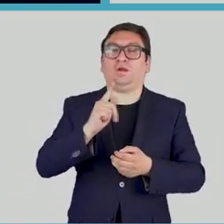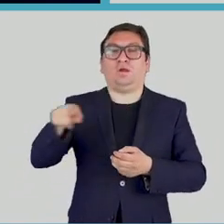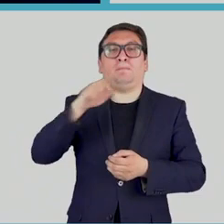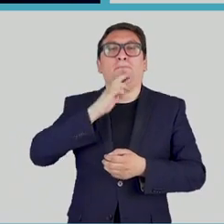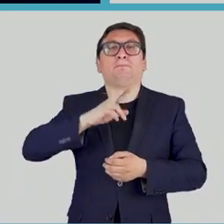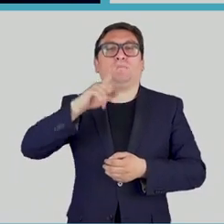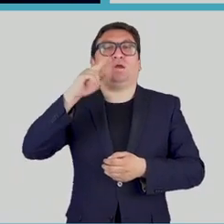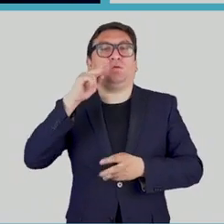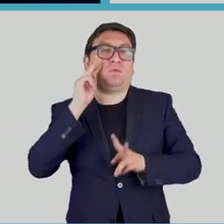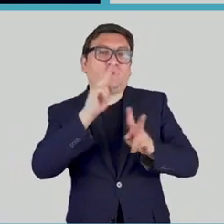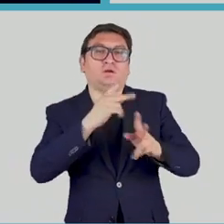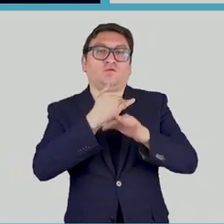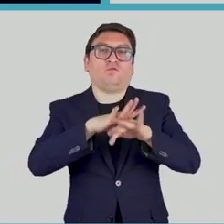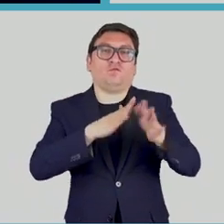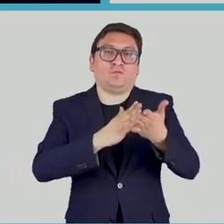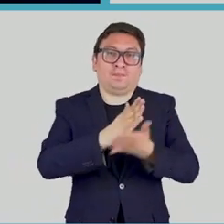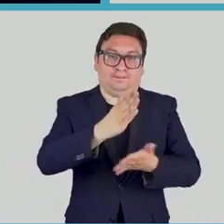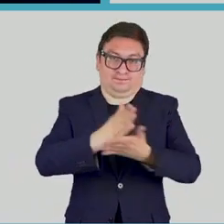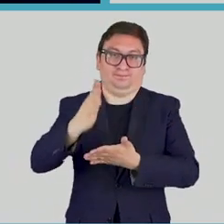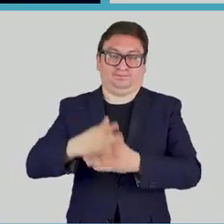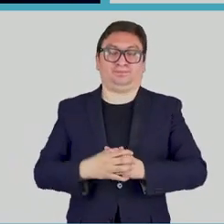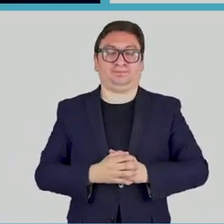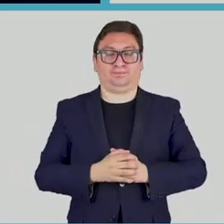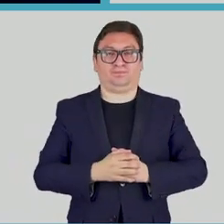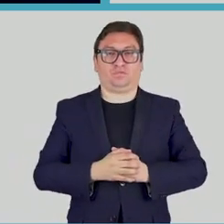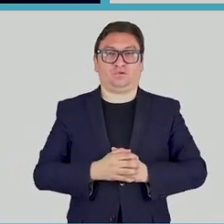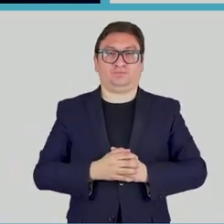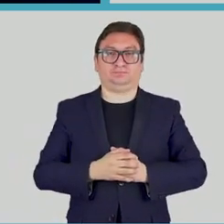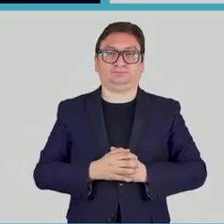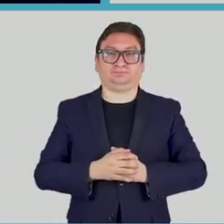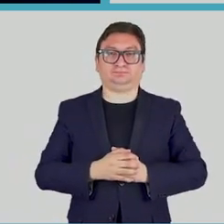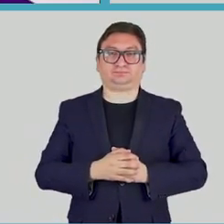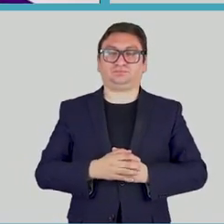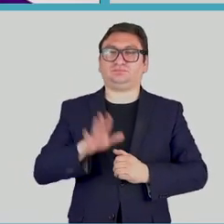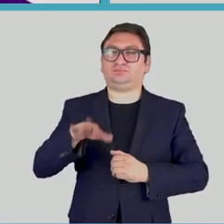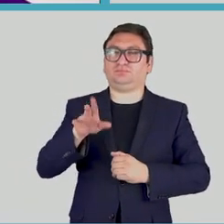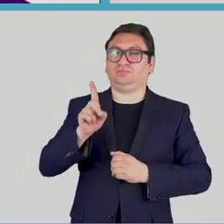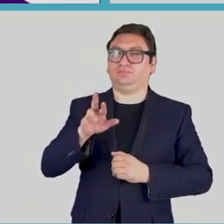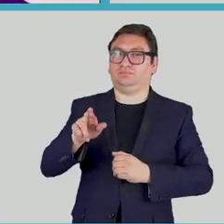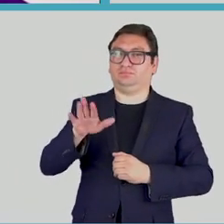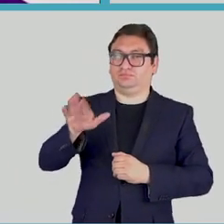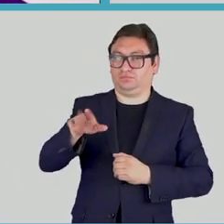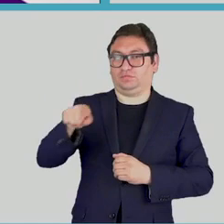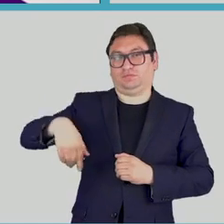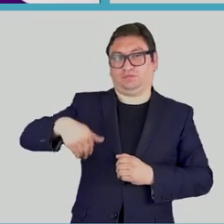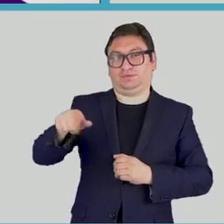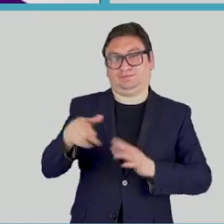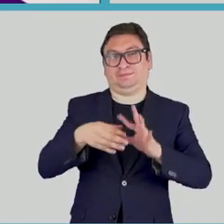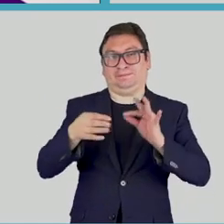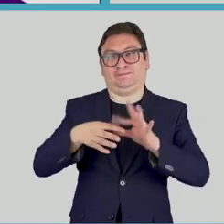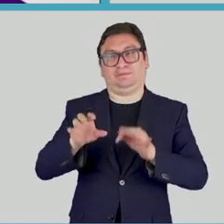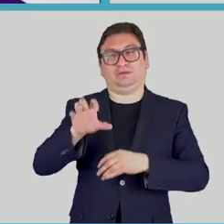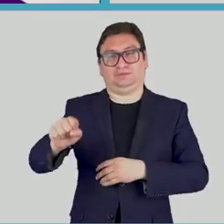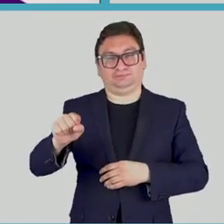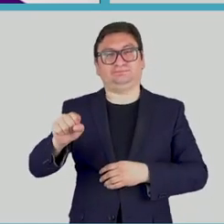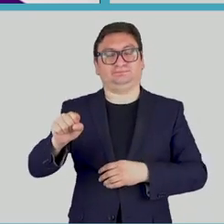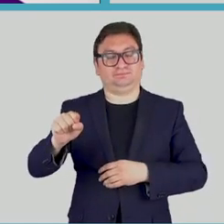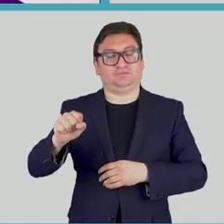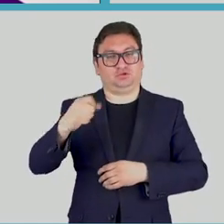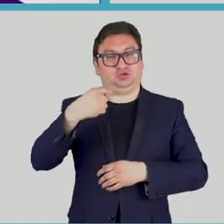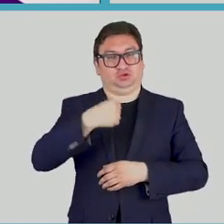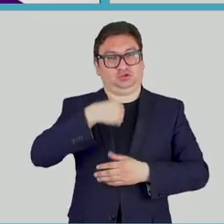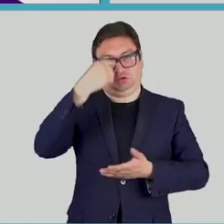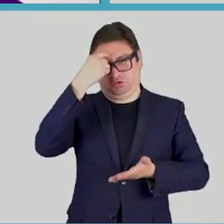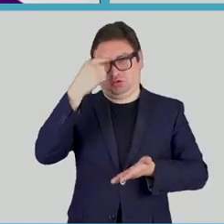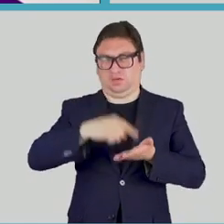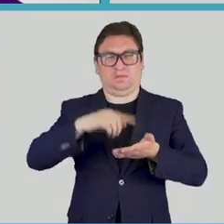mejores condiciones de acceso a la información que se presenta doctor usted tocó ahorita uno de los